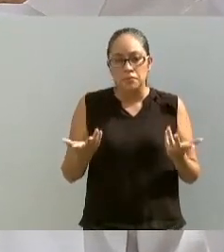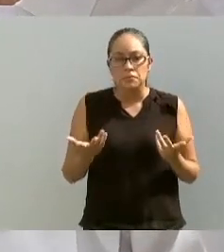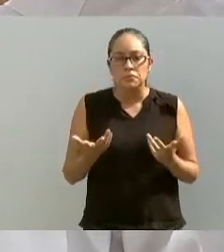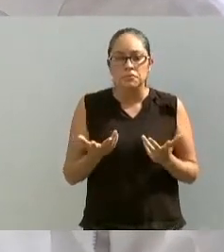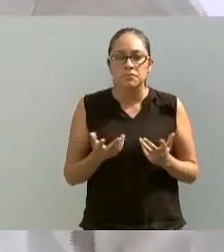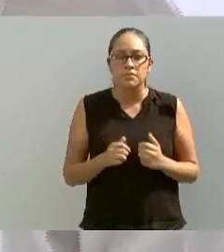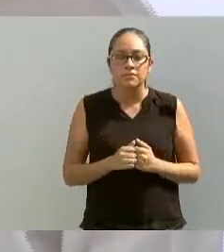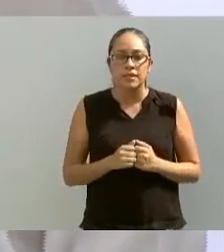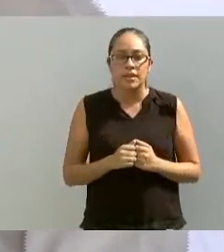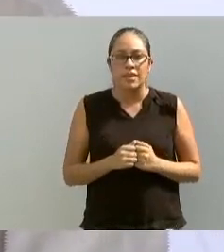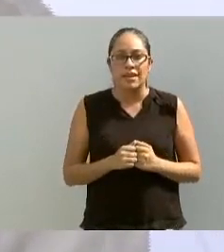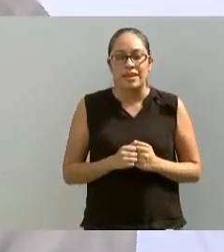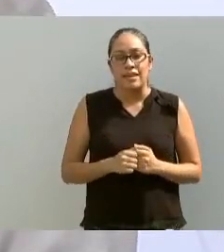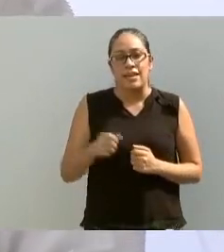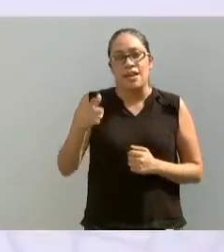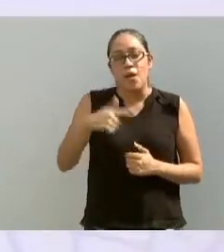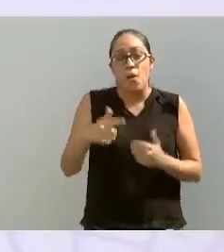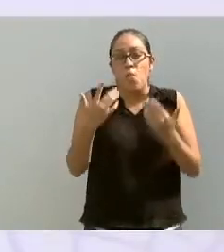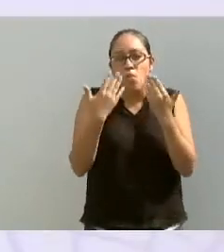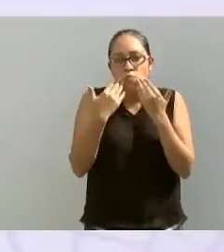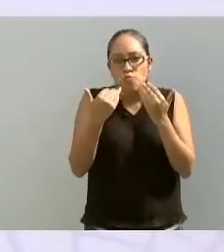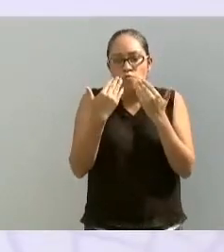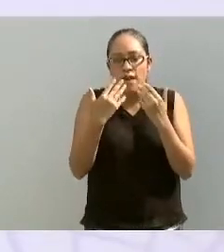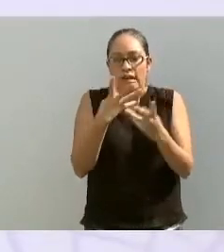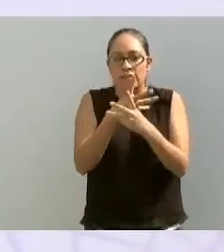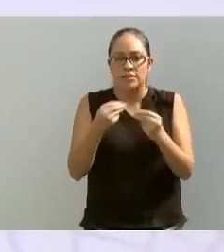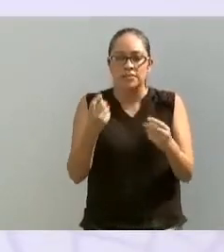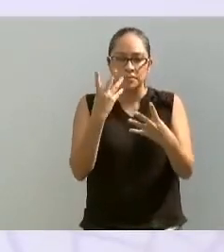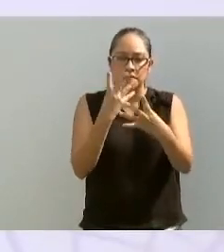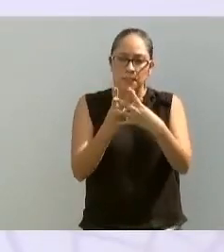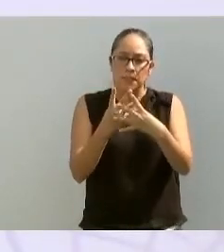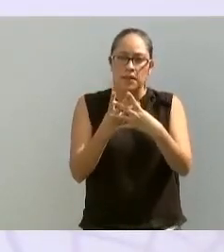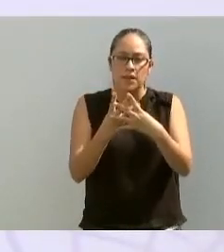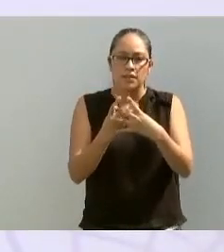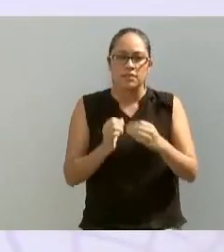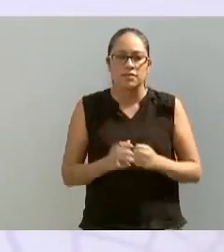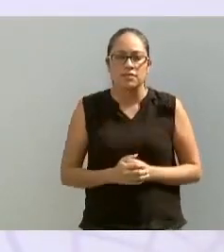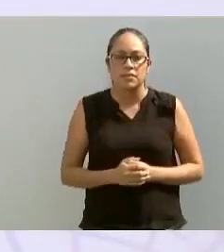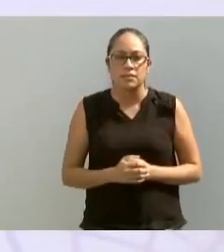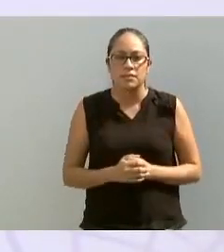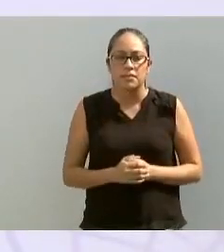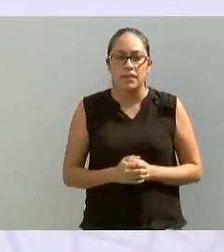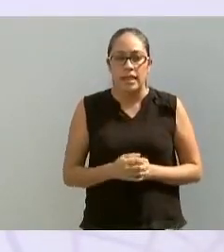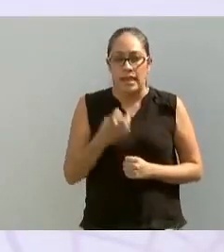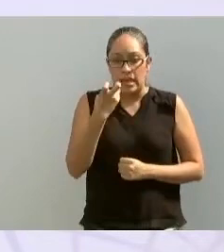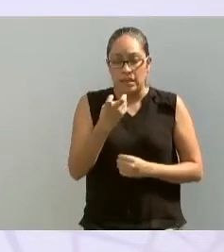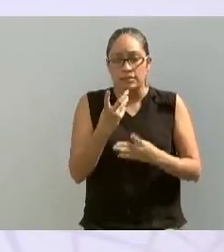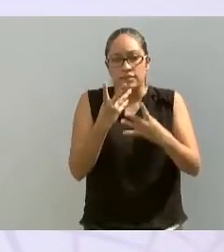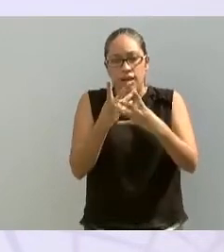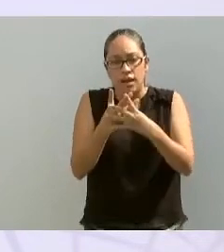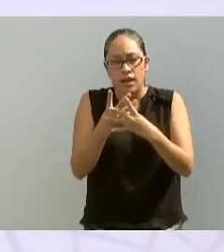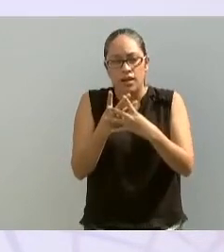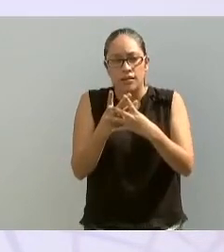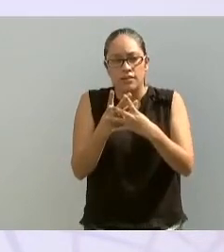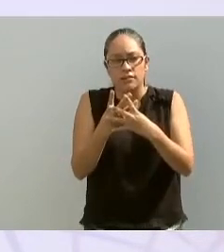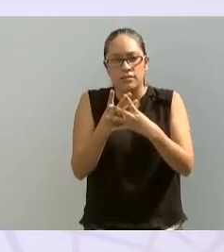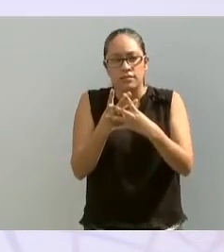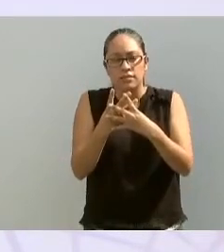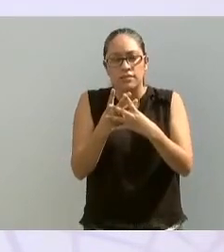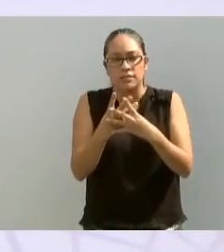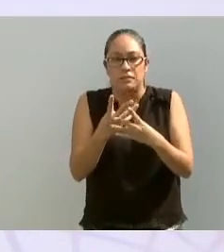sería no tener cárceles o ir convirtiendo las cárceles